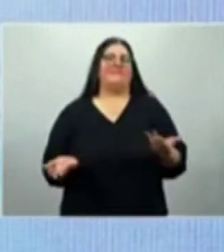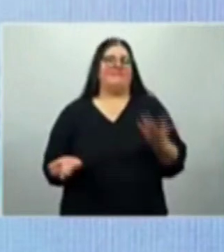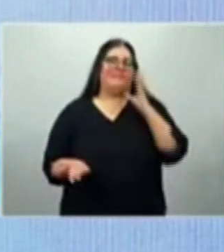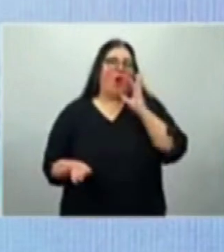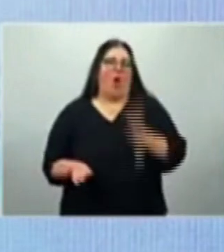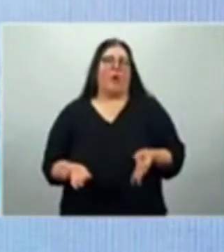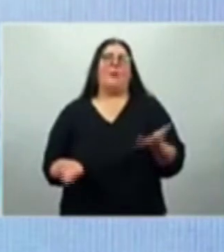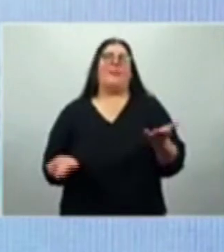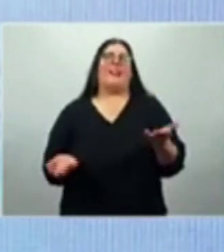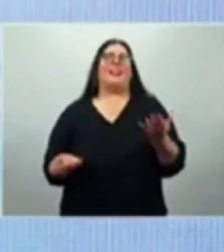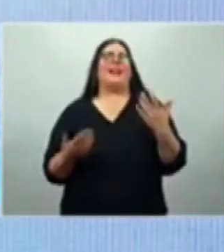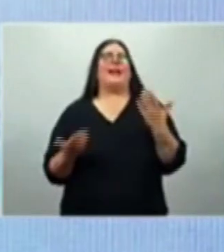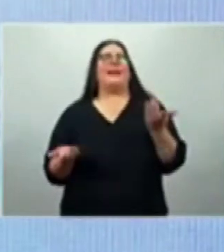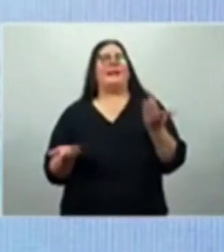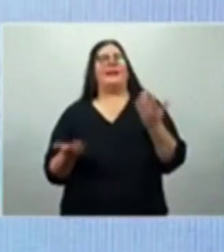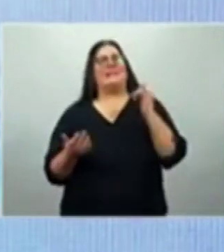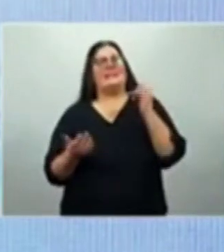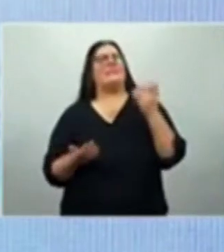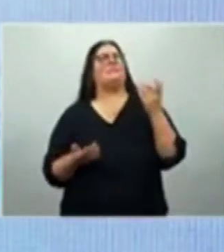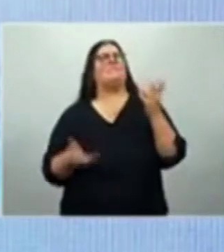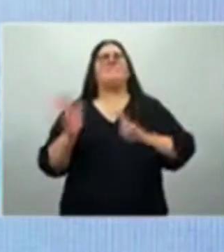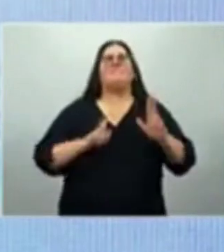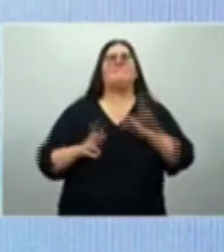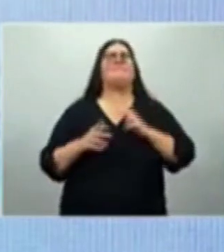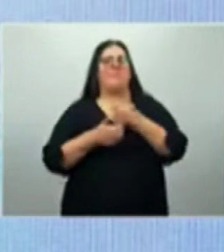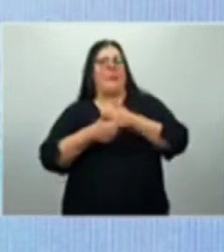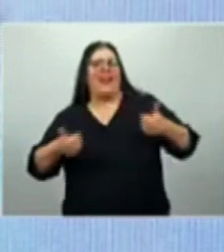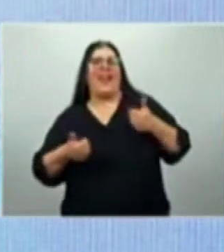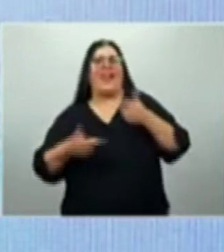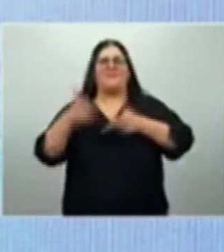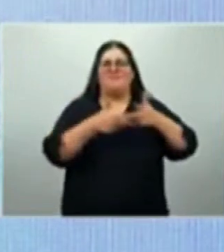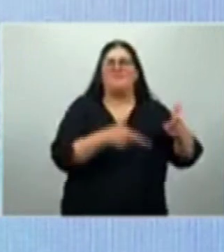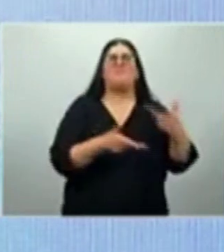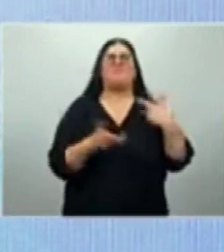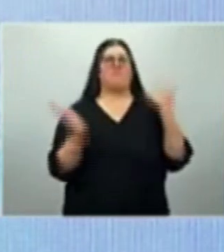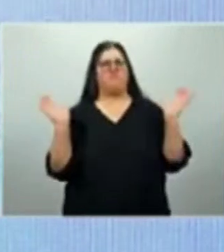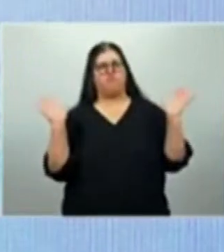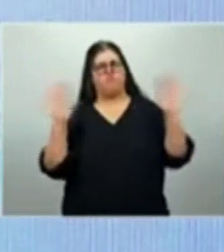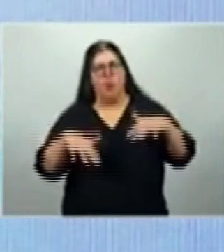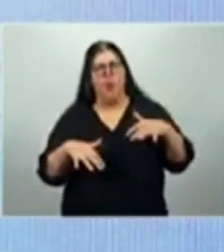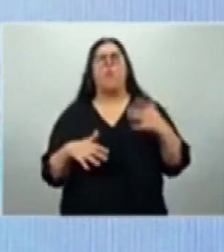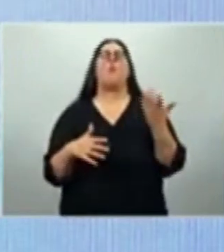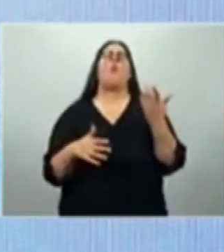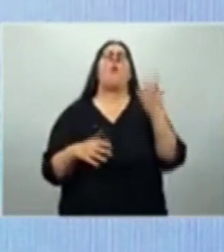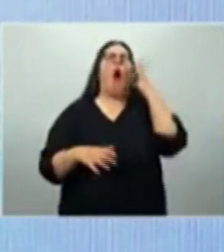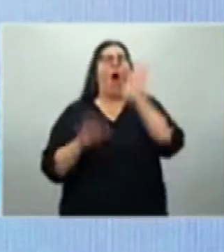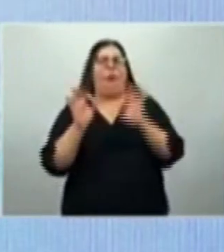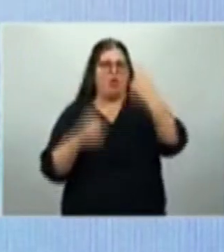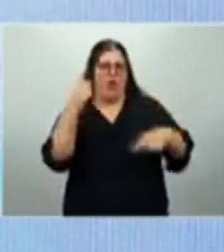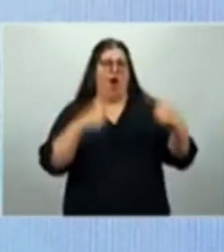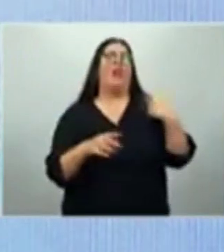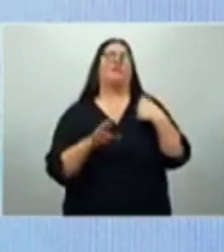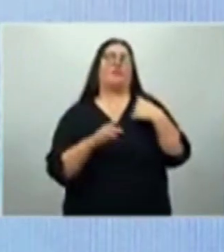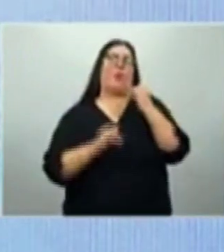Obviamente, más allá de lo que hemos recibido, de lo que se trató en los paneles, la concurrencia masiva, las opiniones, lo que me